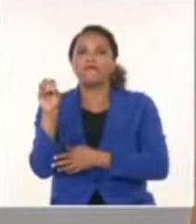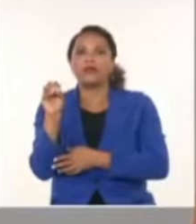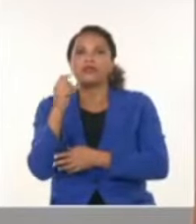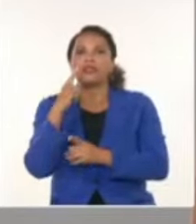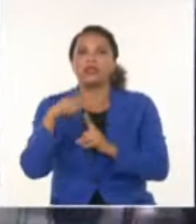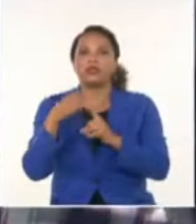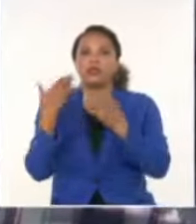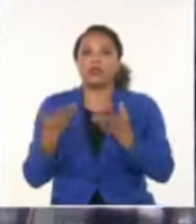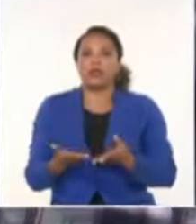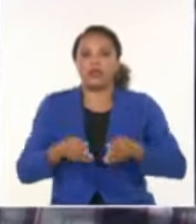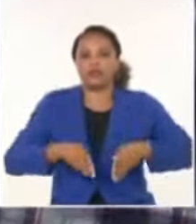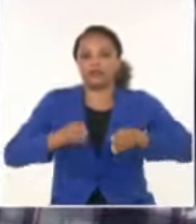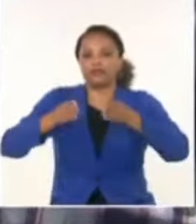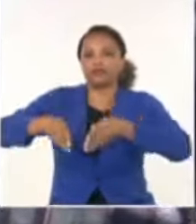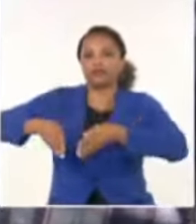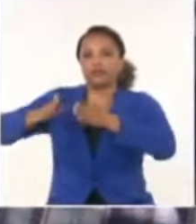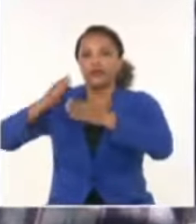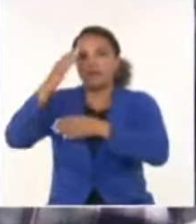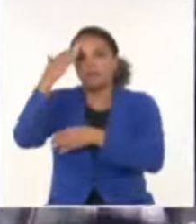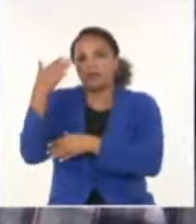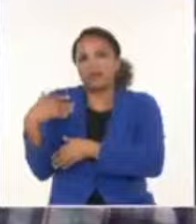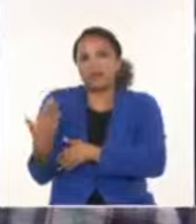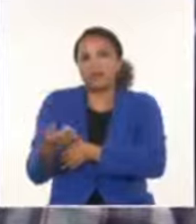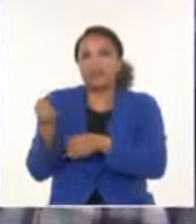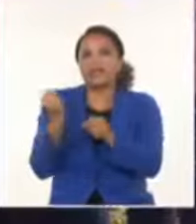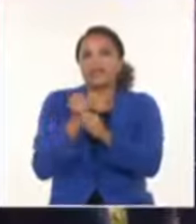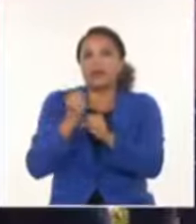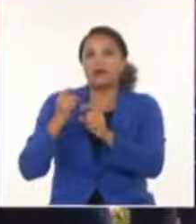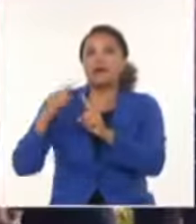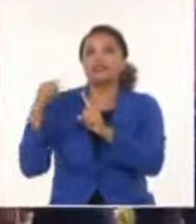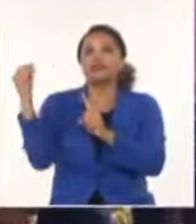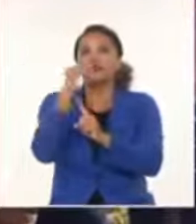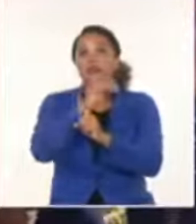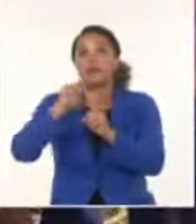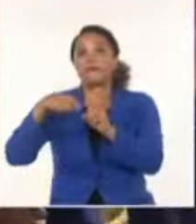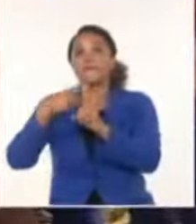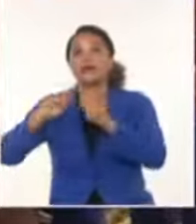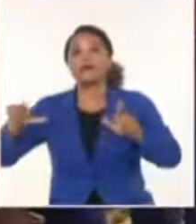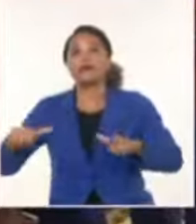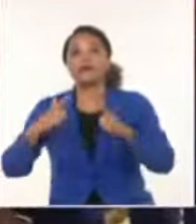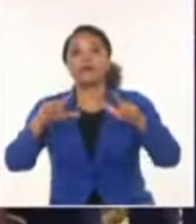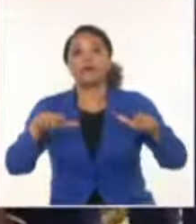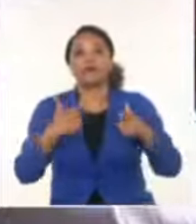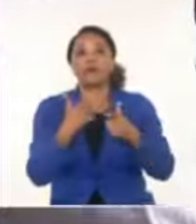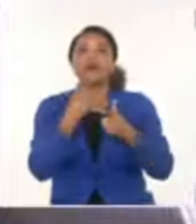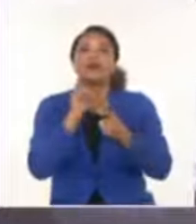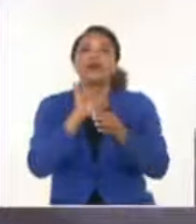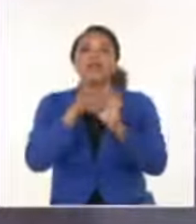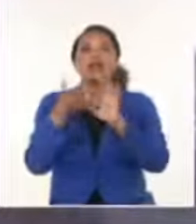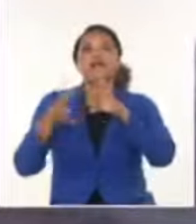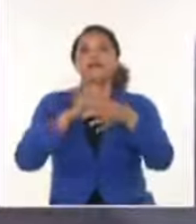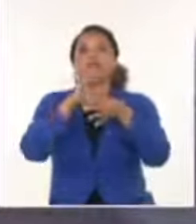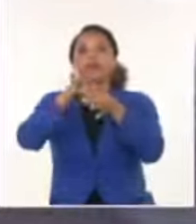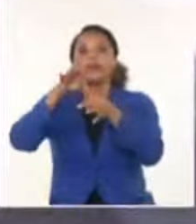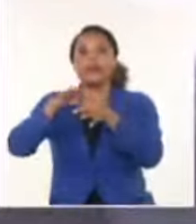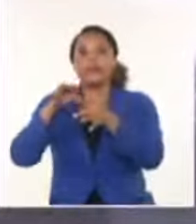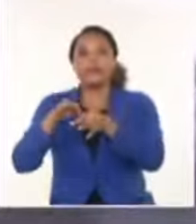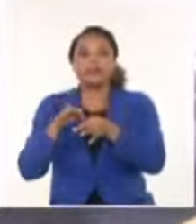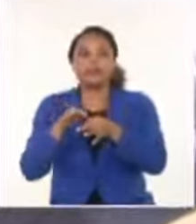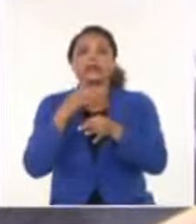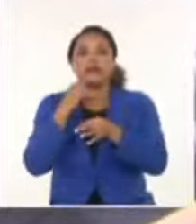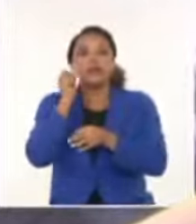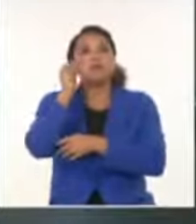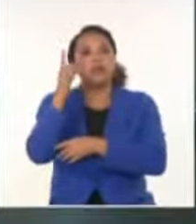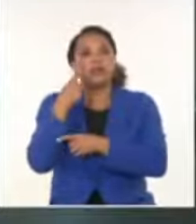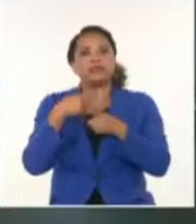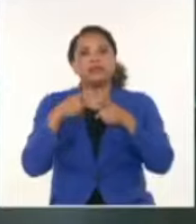hectárea gracias a la optimidad de la tecnología y el cumplimiento de las normas vegetativas como una de las buenas experiencias